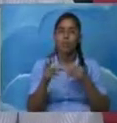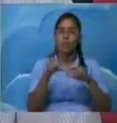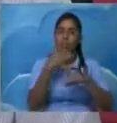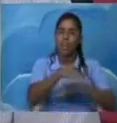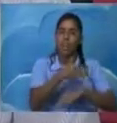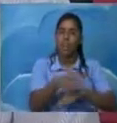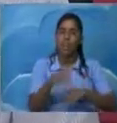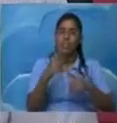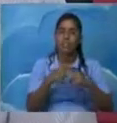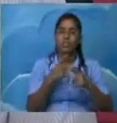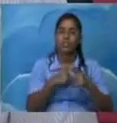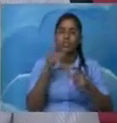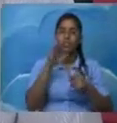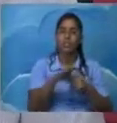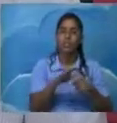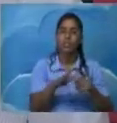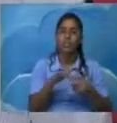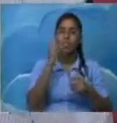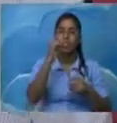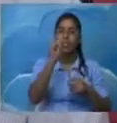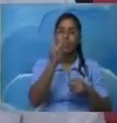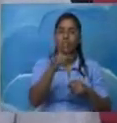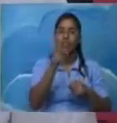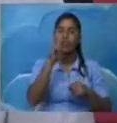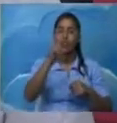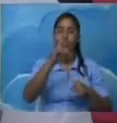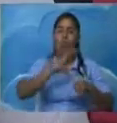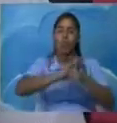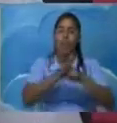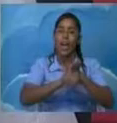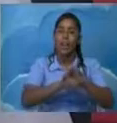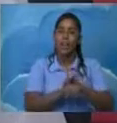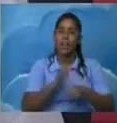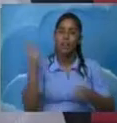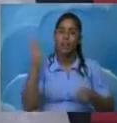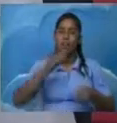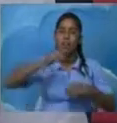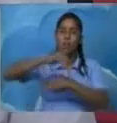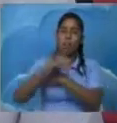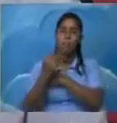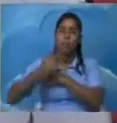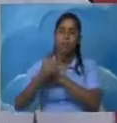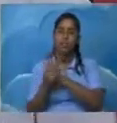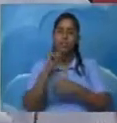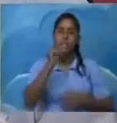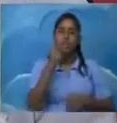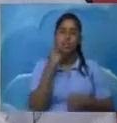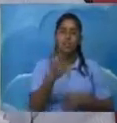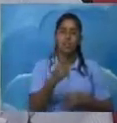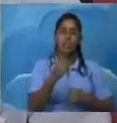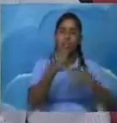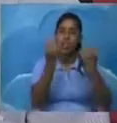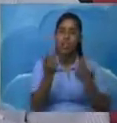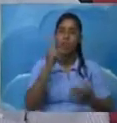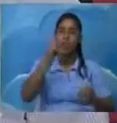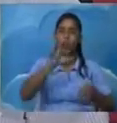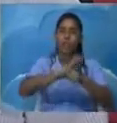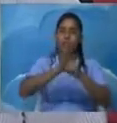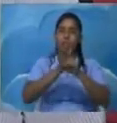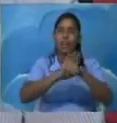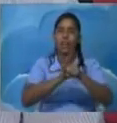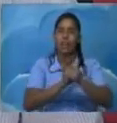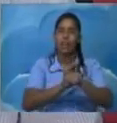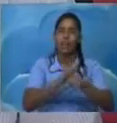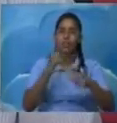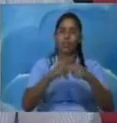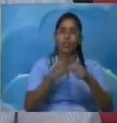allá, y Damaso cargaba dos naranjas en la mano, y viene un policía y le dice, caballero, regáleme una naranja.